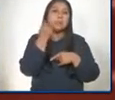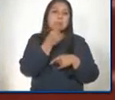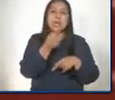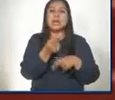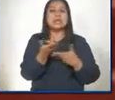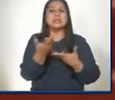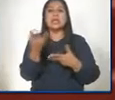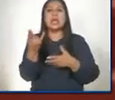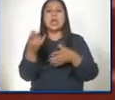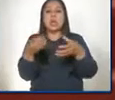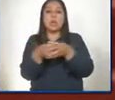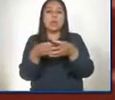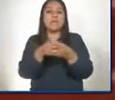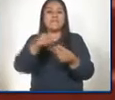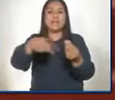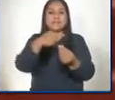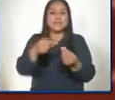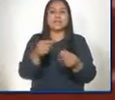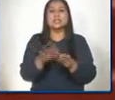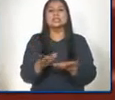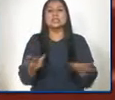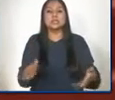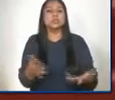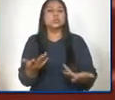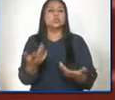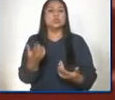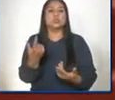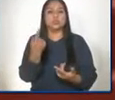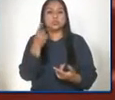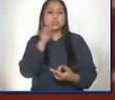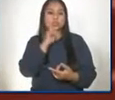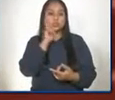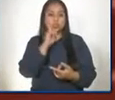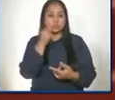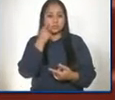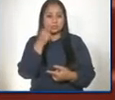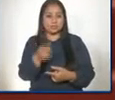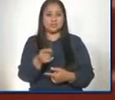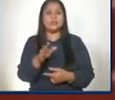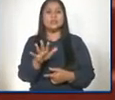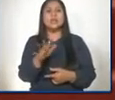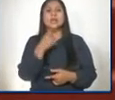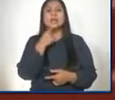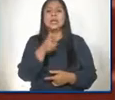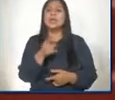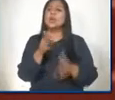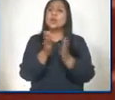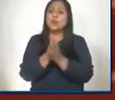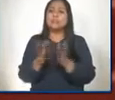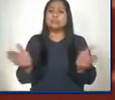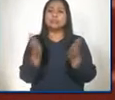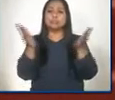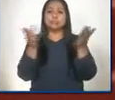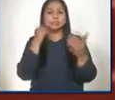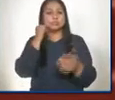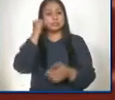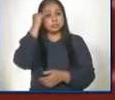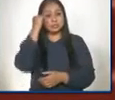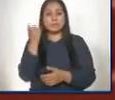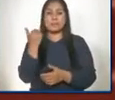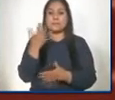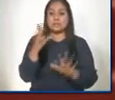unidades familiares, niñas y niños y adolescentes, y les exhortaba a los adultos mayores de 18